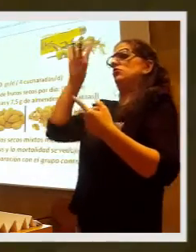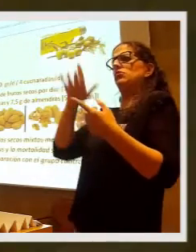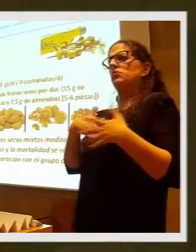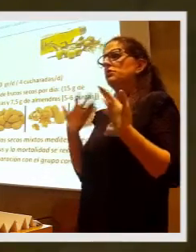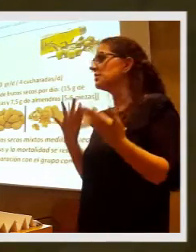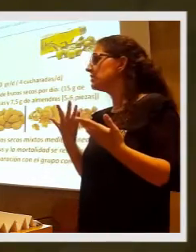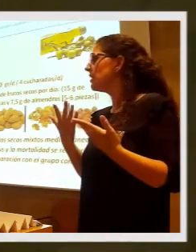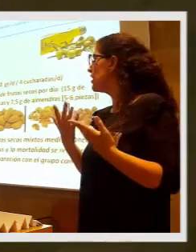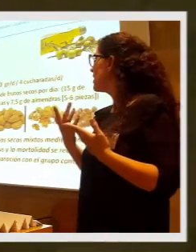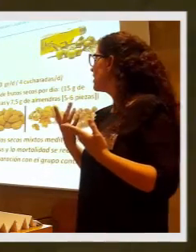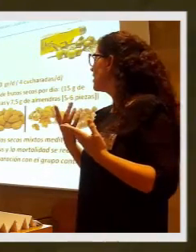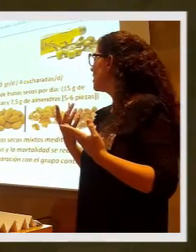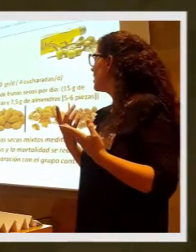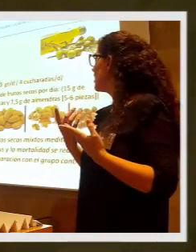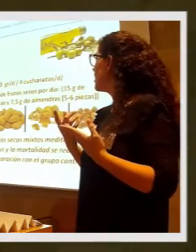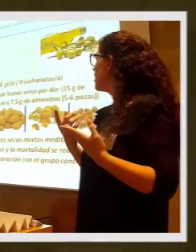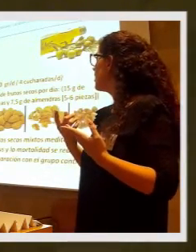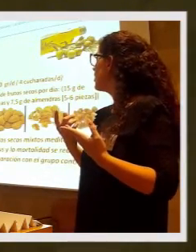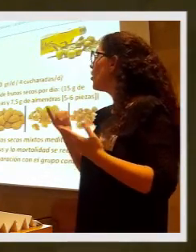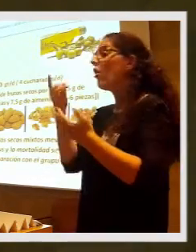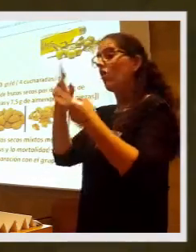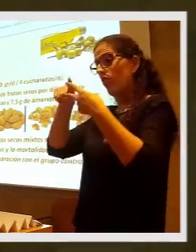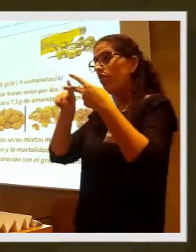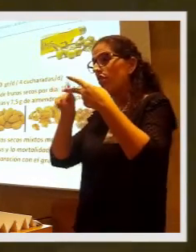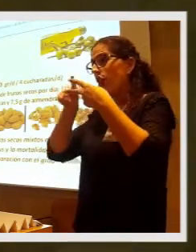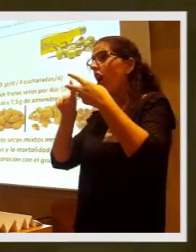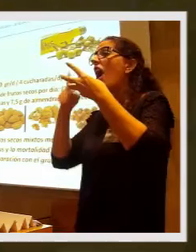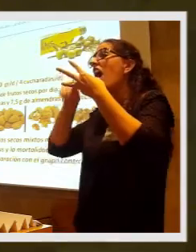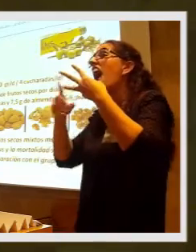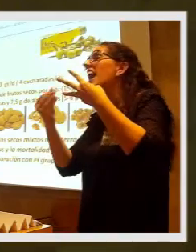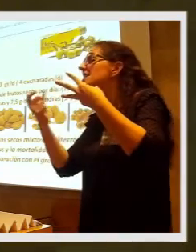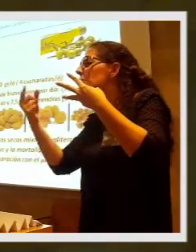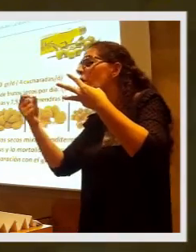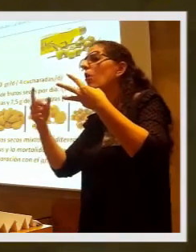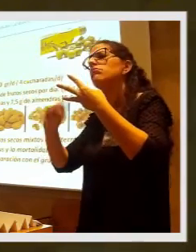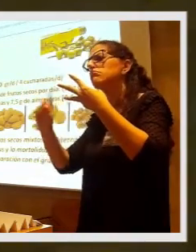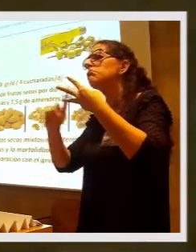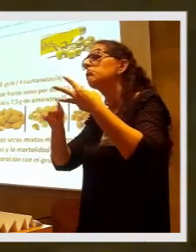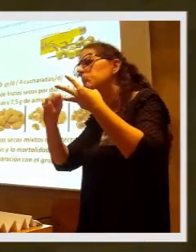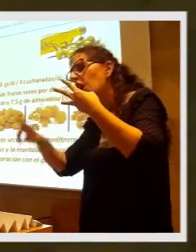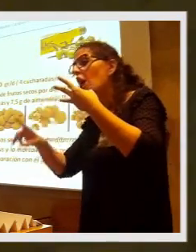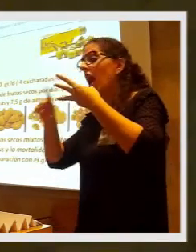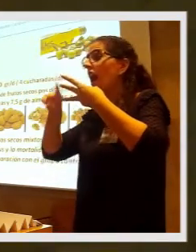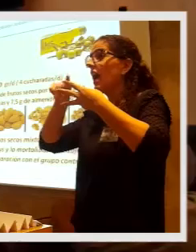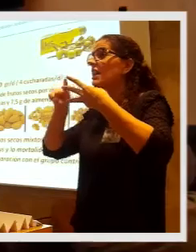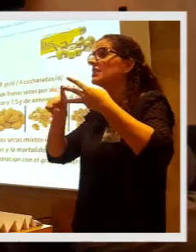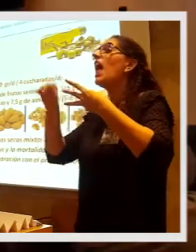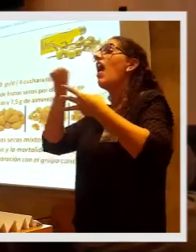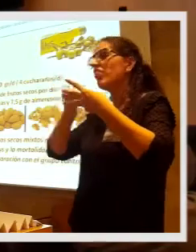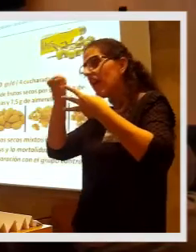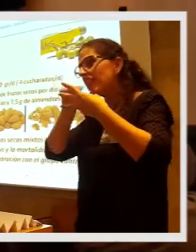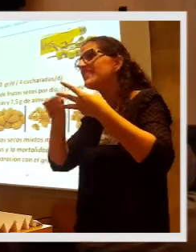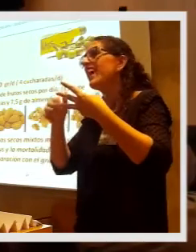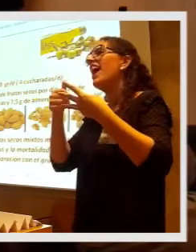que los pacientes que estaban en estos dos grupos, tanto en el de aceite de oliva como en el de frutos secos, disminuyeron de